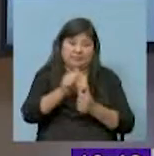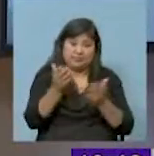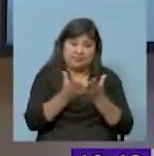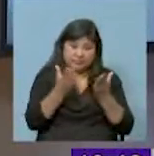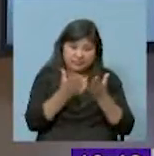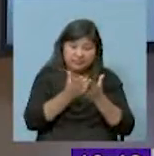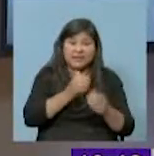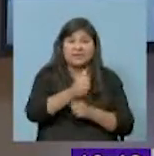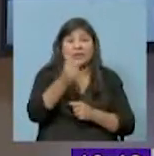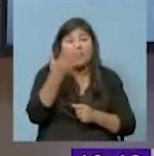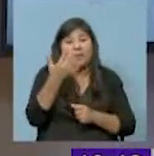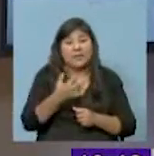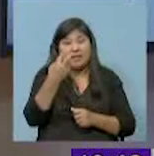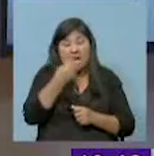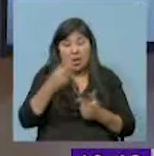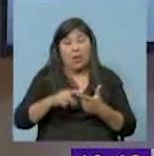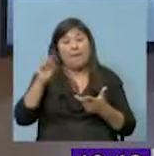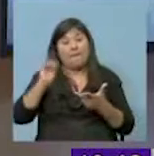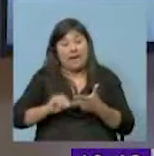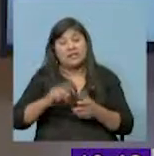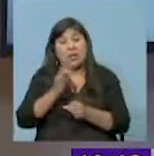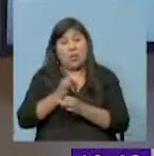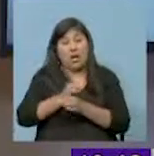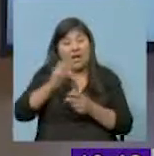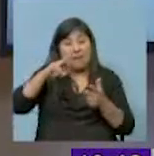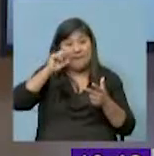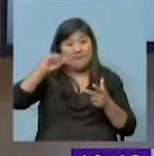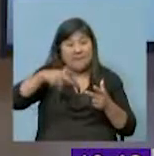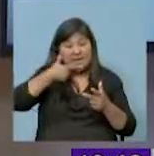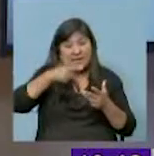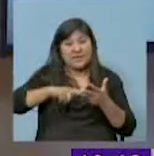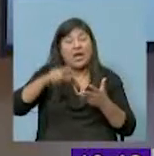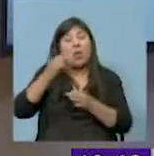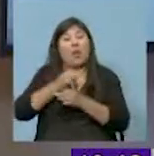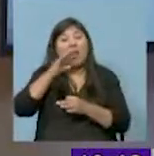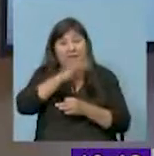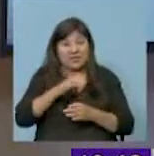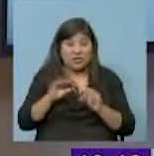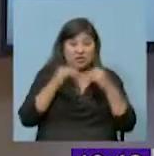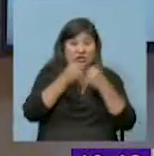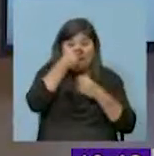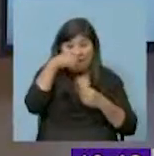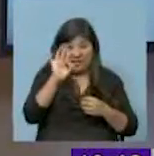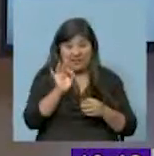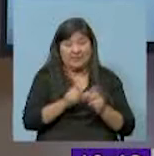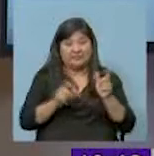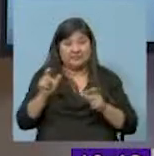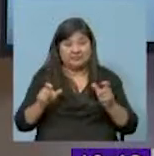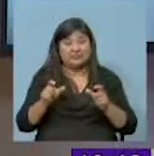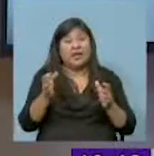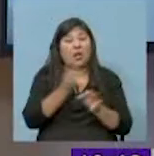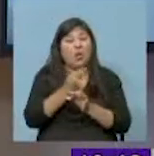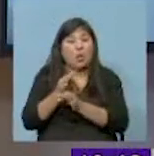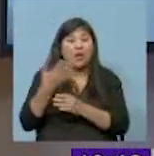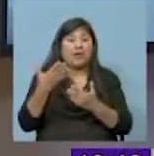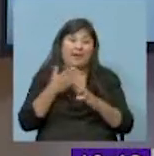sumarle la Escuela de Minas y también un colegio de Libertador General San Martín. Además,